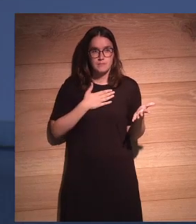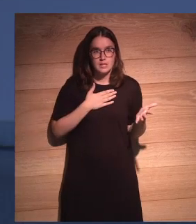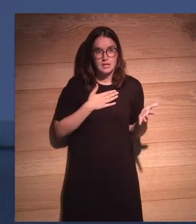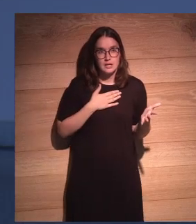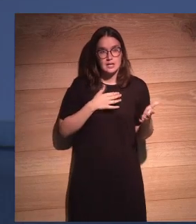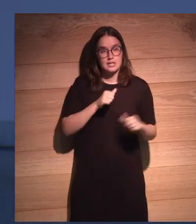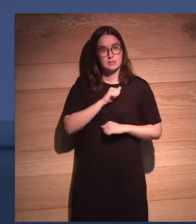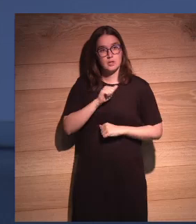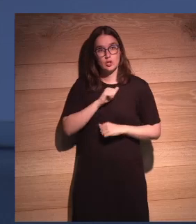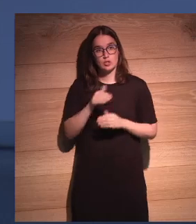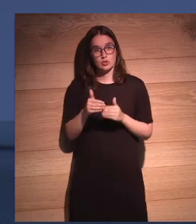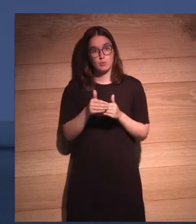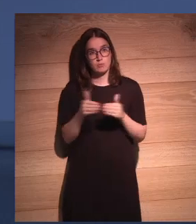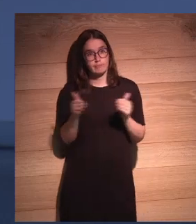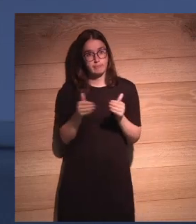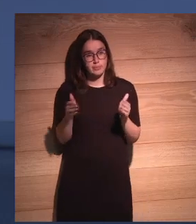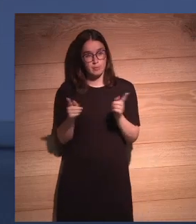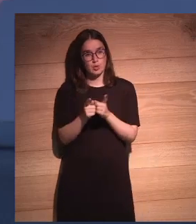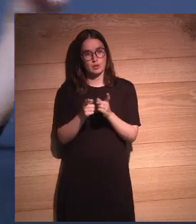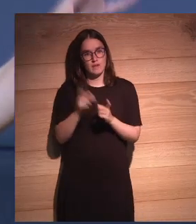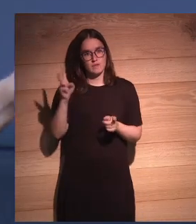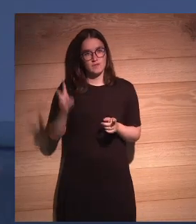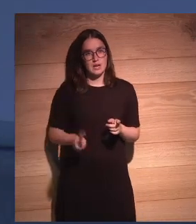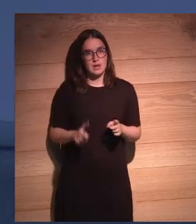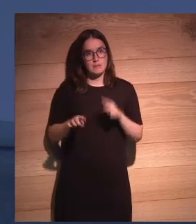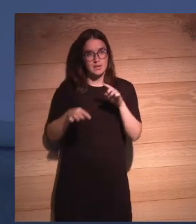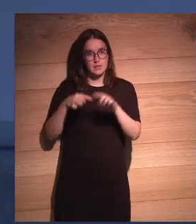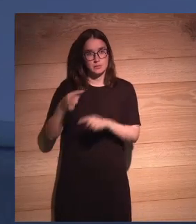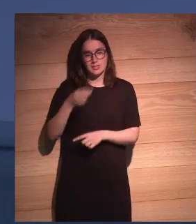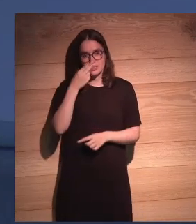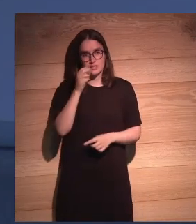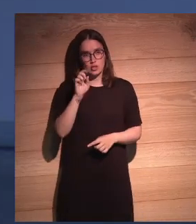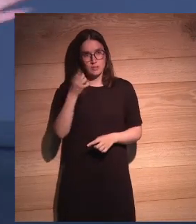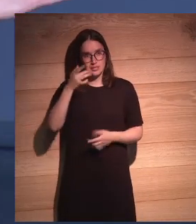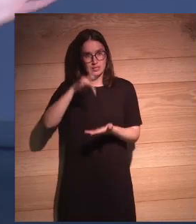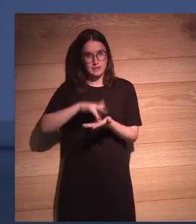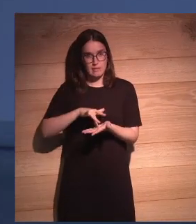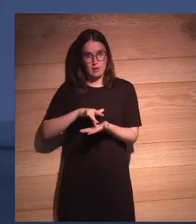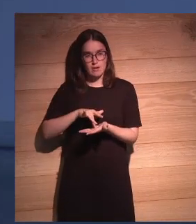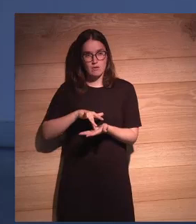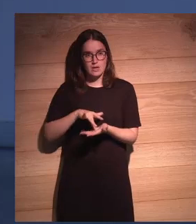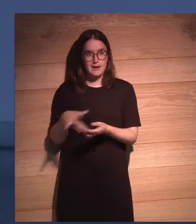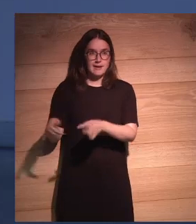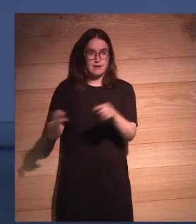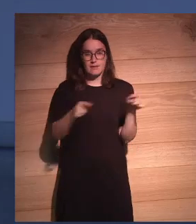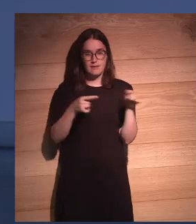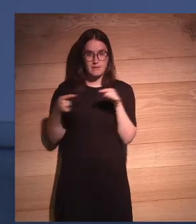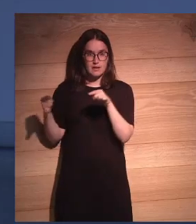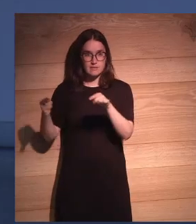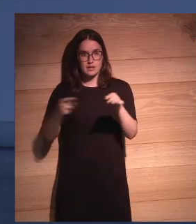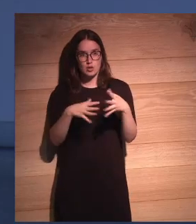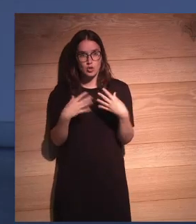espero que esta sea una introducción que os haya servido para la parte más interesante del día de hoy, que es el debate con